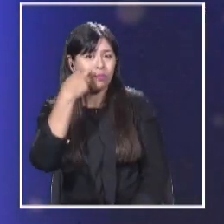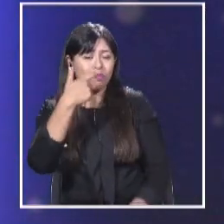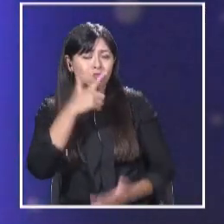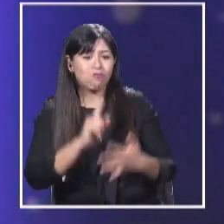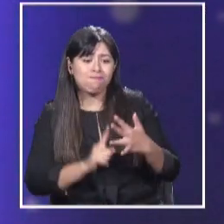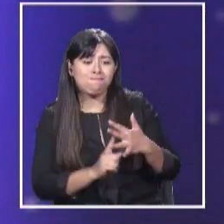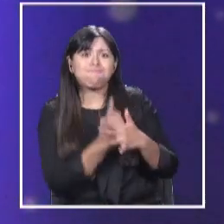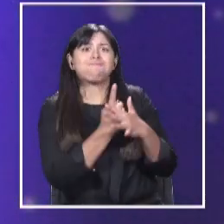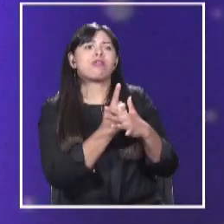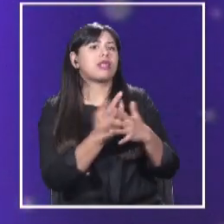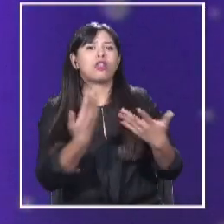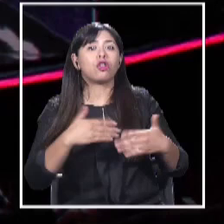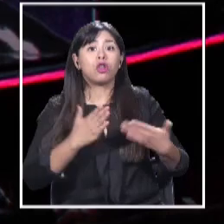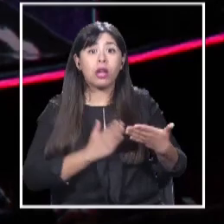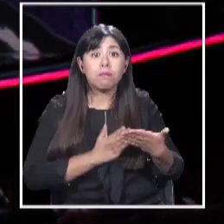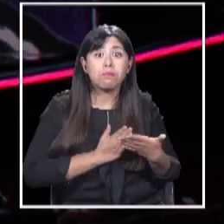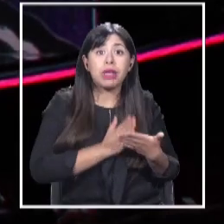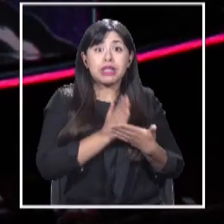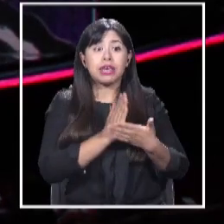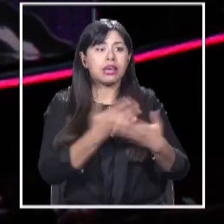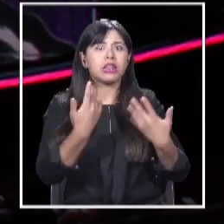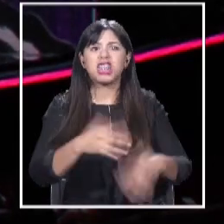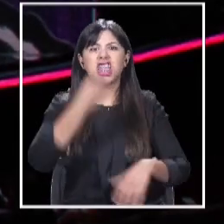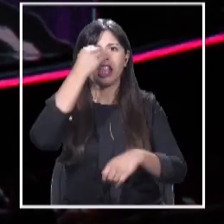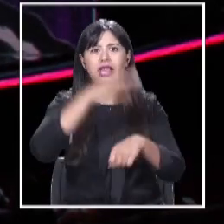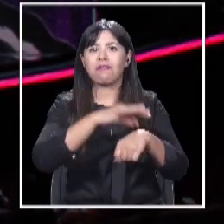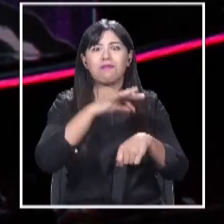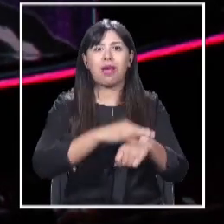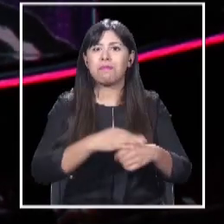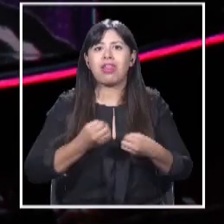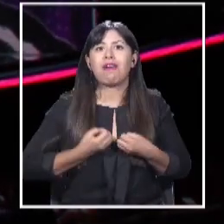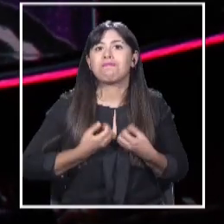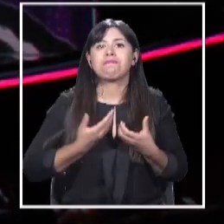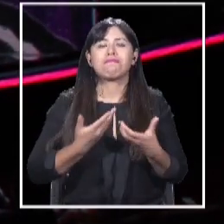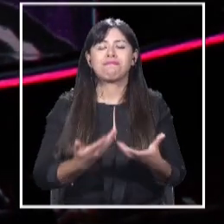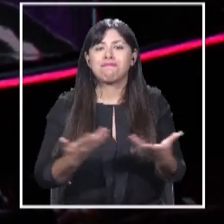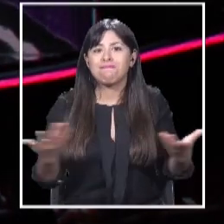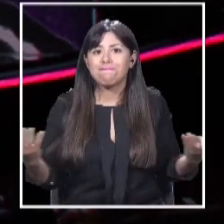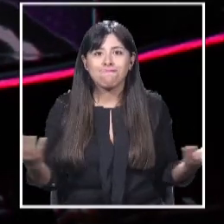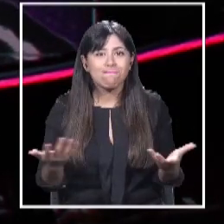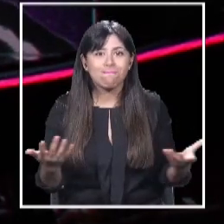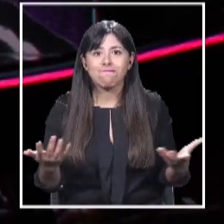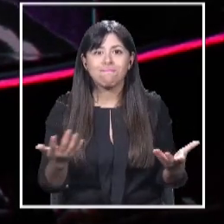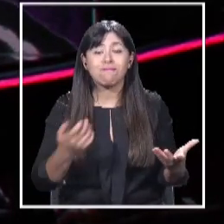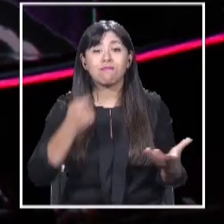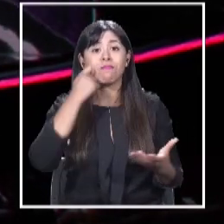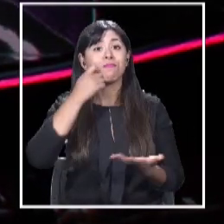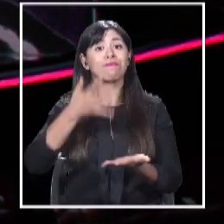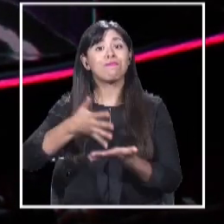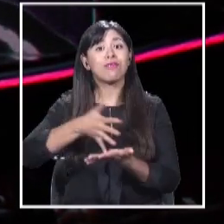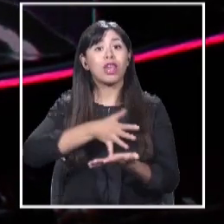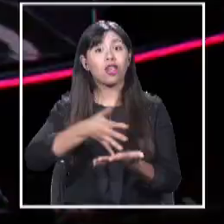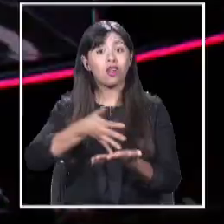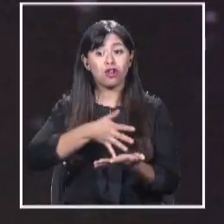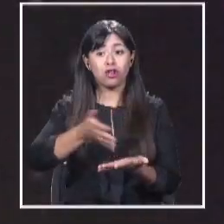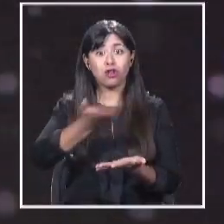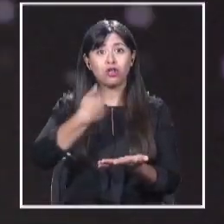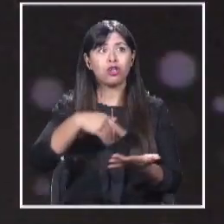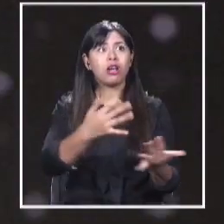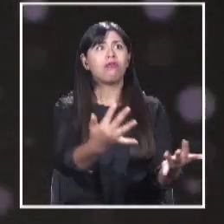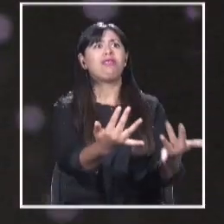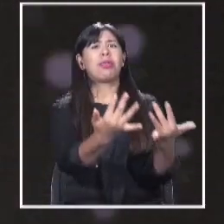especie. Es decir, podemos comentar, aunque suene paradójico, que ser vulnerables a estas